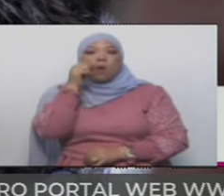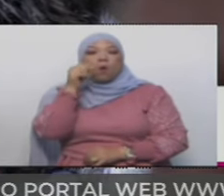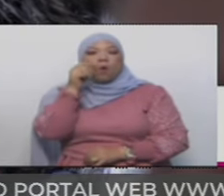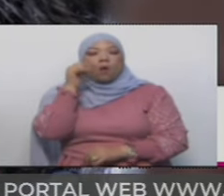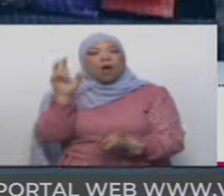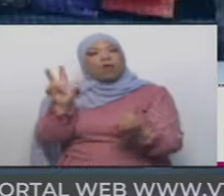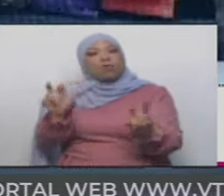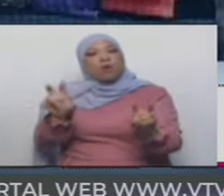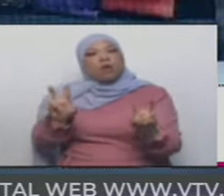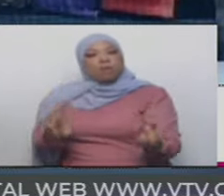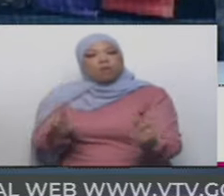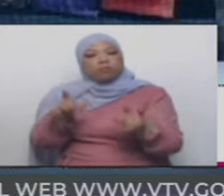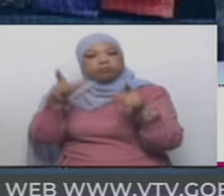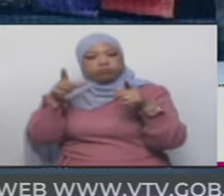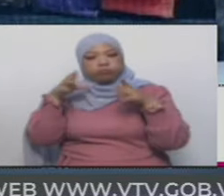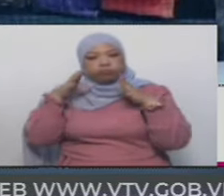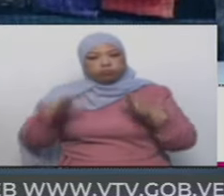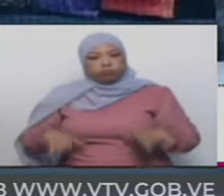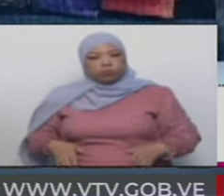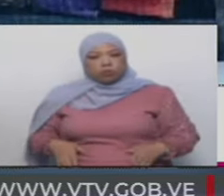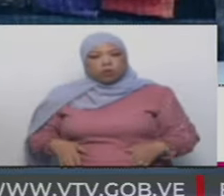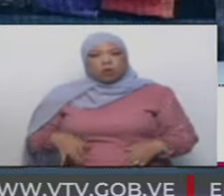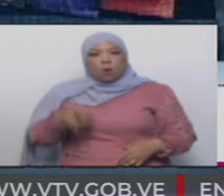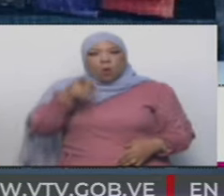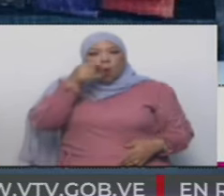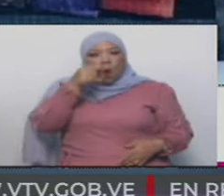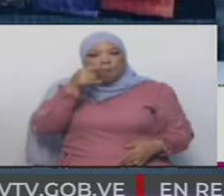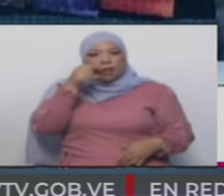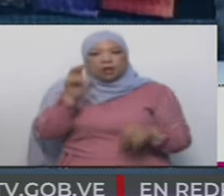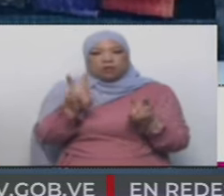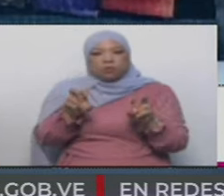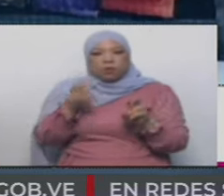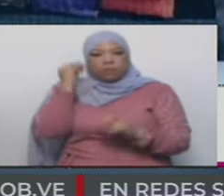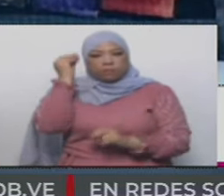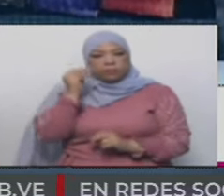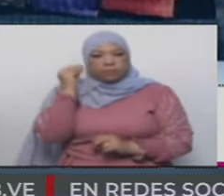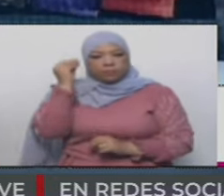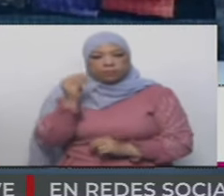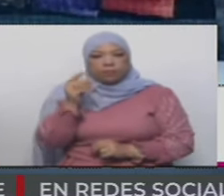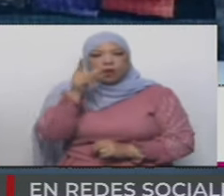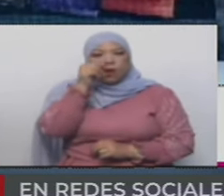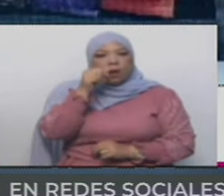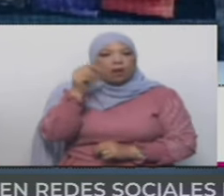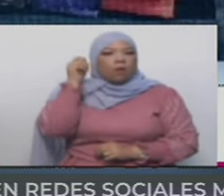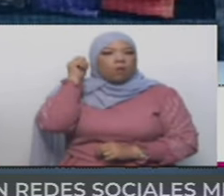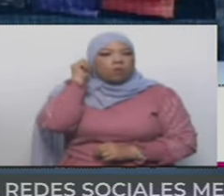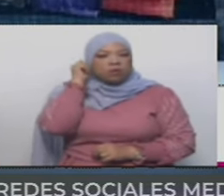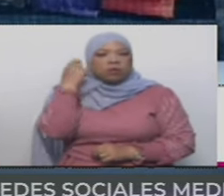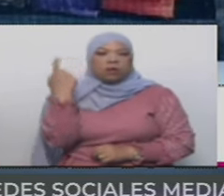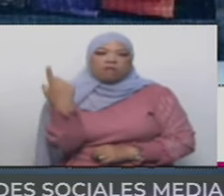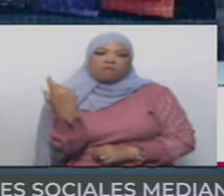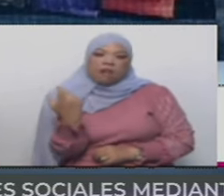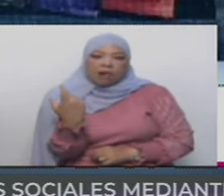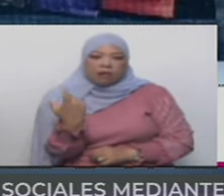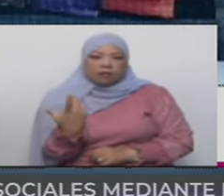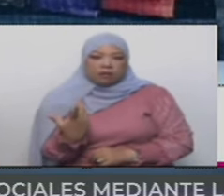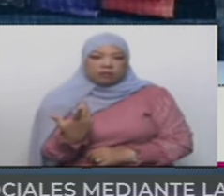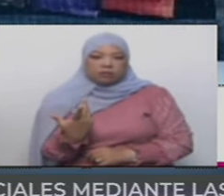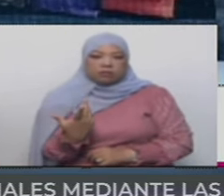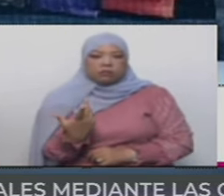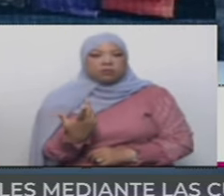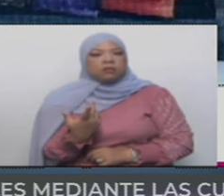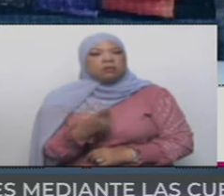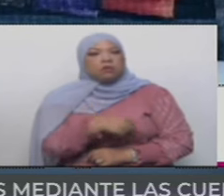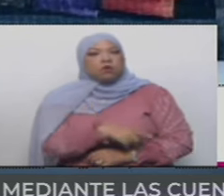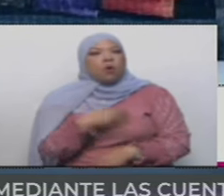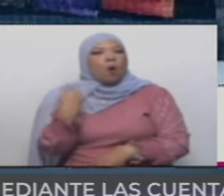nuevo. Hoy diríamos el hombre nuevo y la mujer nueva. Para eso hace falta, ¿ves? ¿Cómo ves tú?